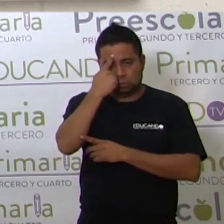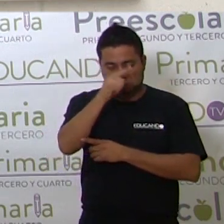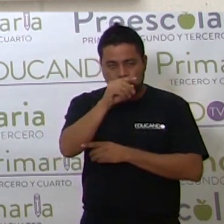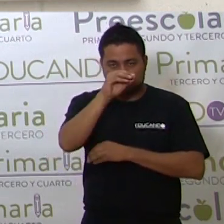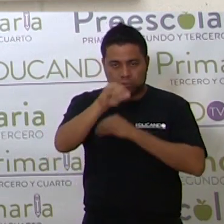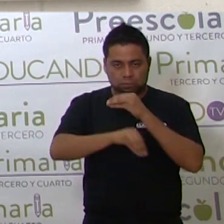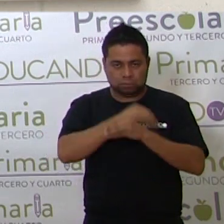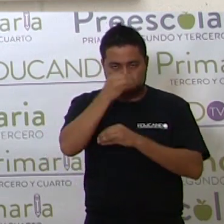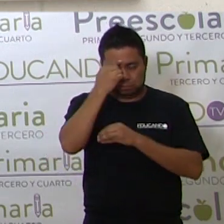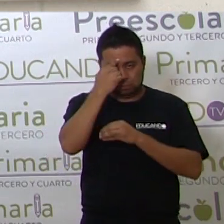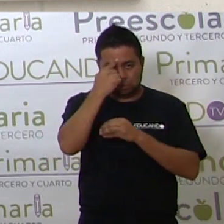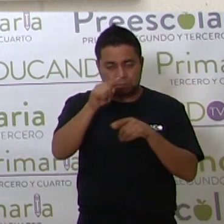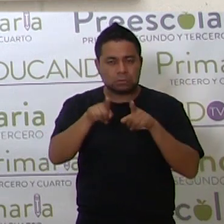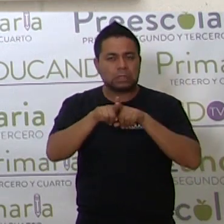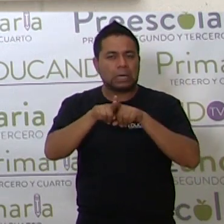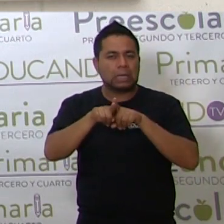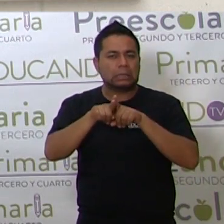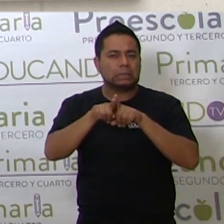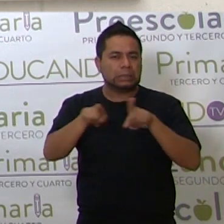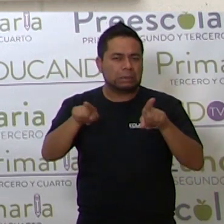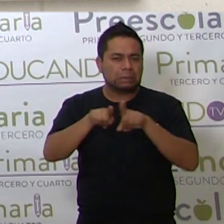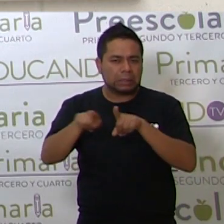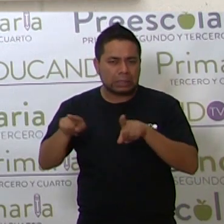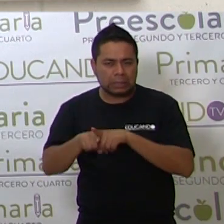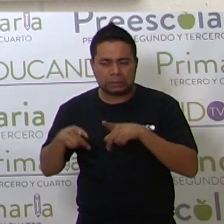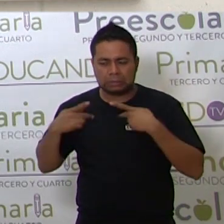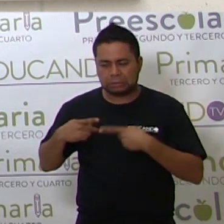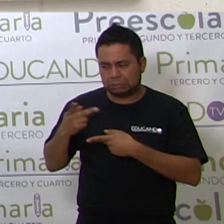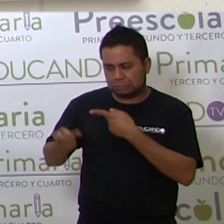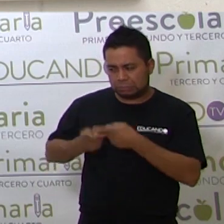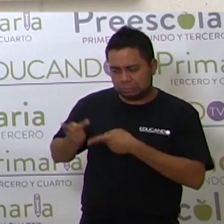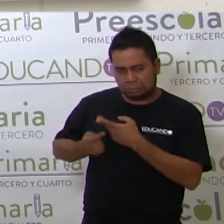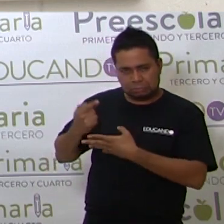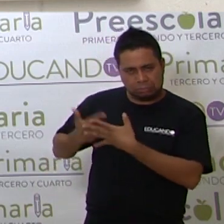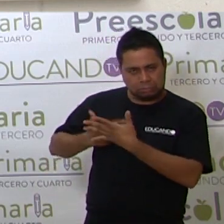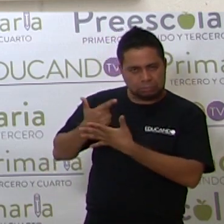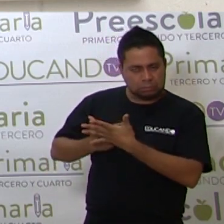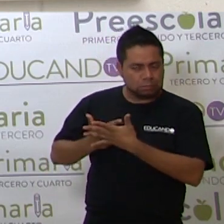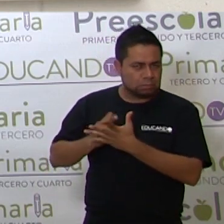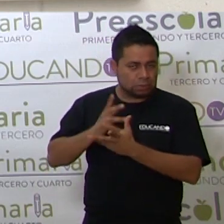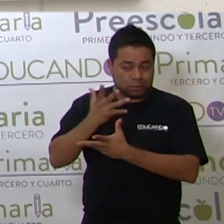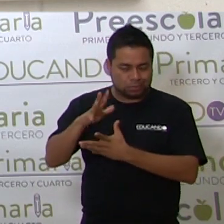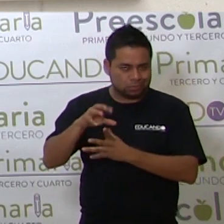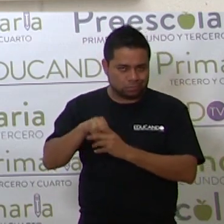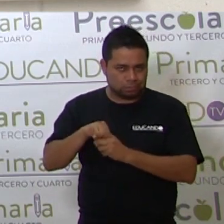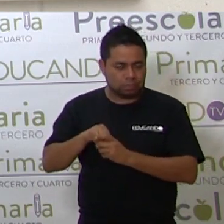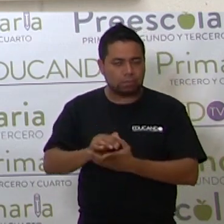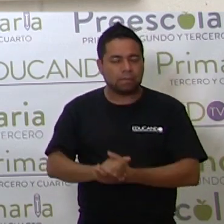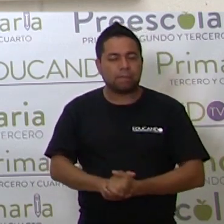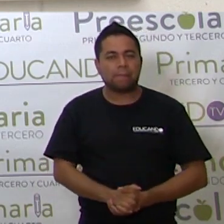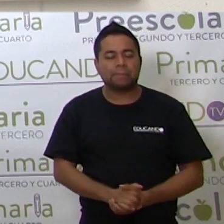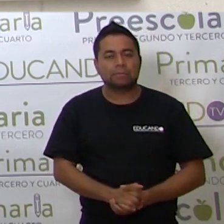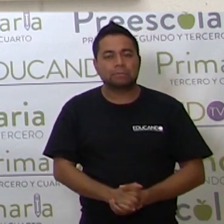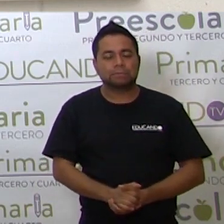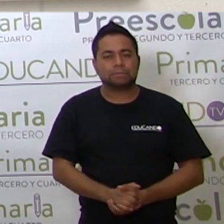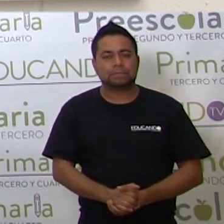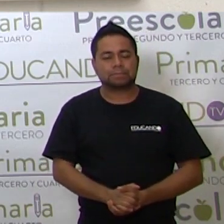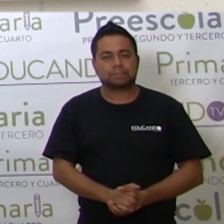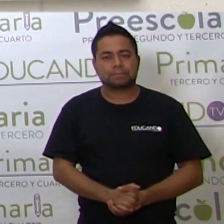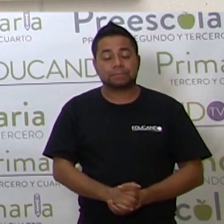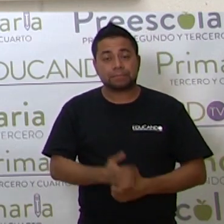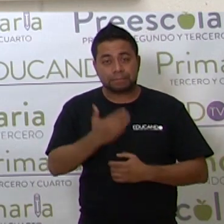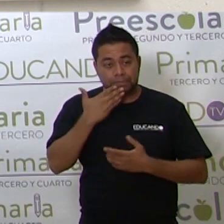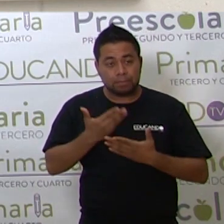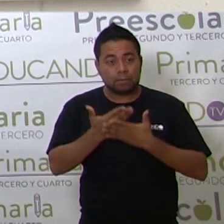a los diferentes a las diferentes personas a quienes encuestados si bien ahora tenemos la